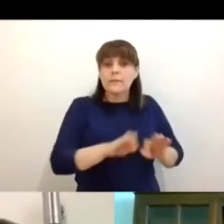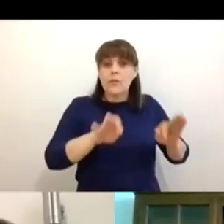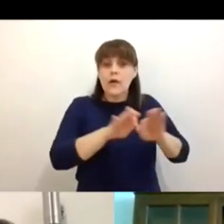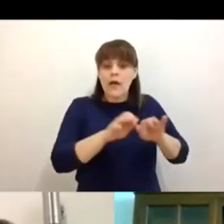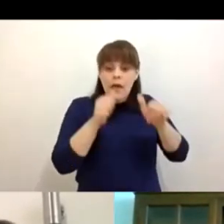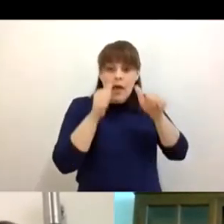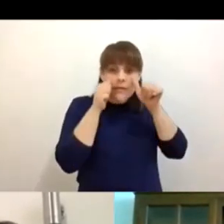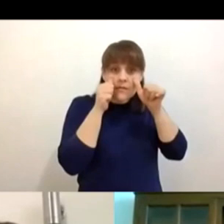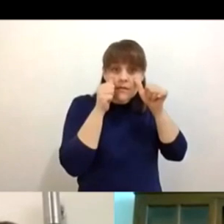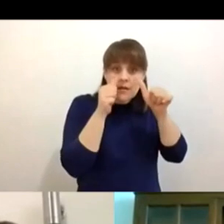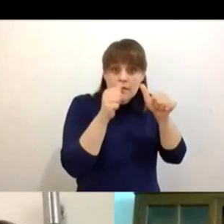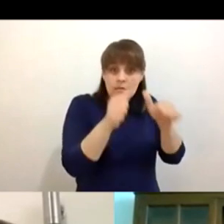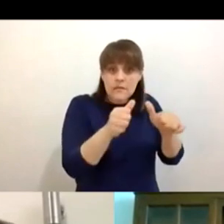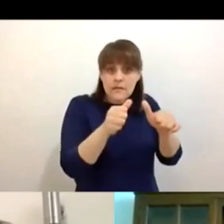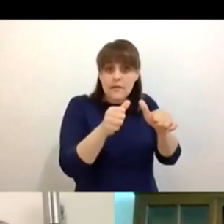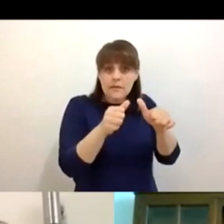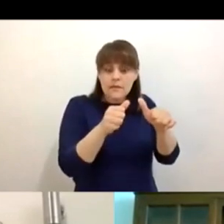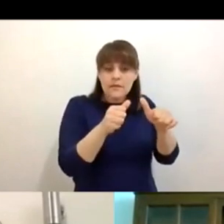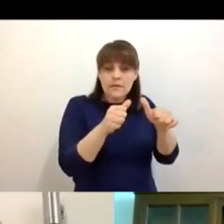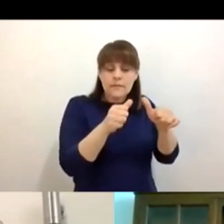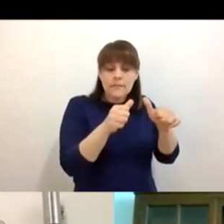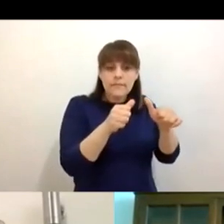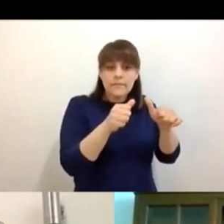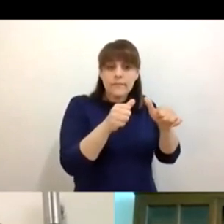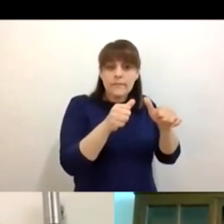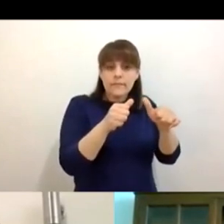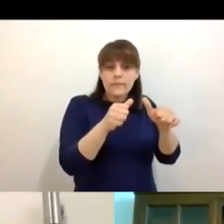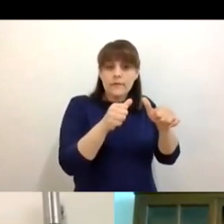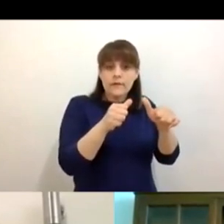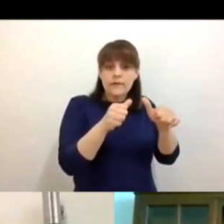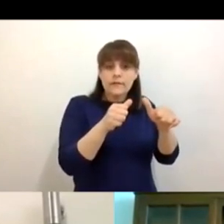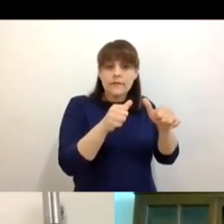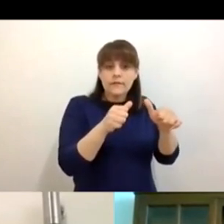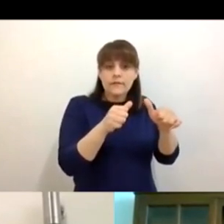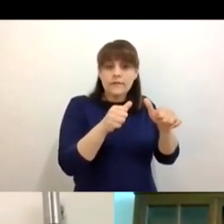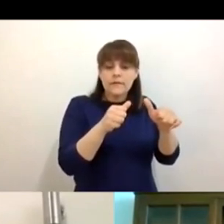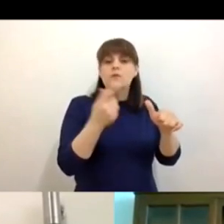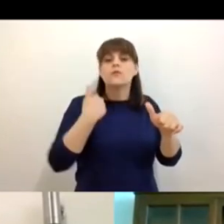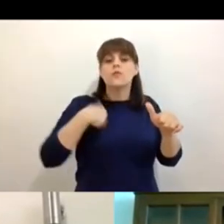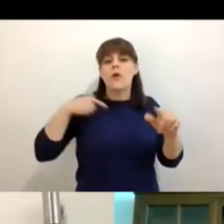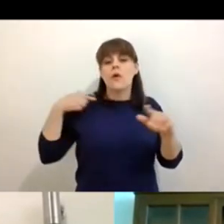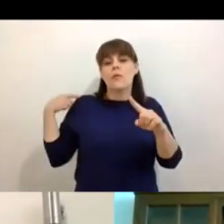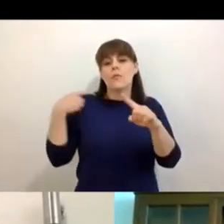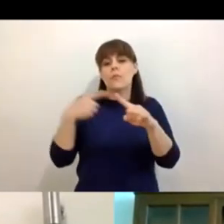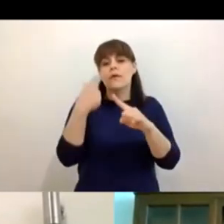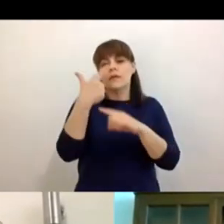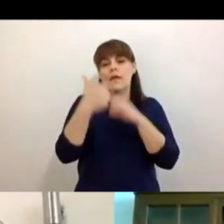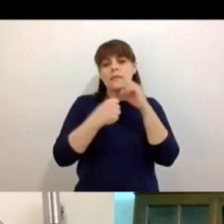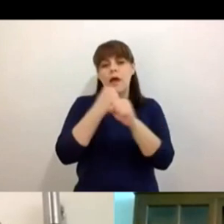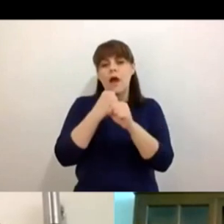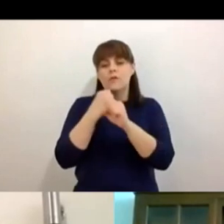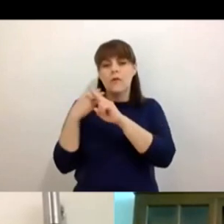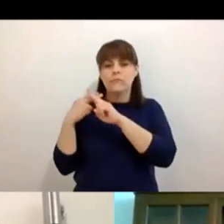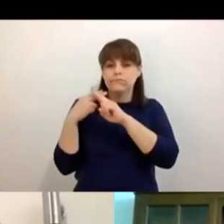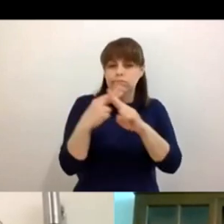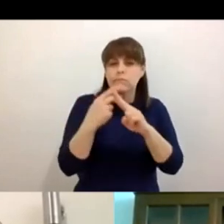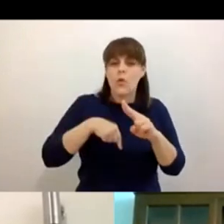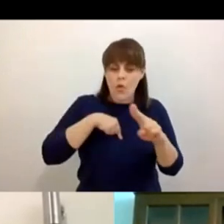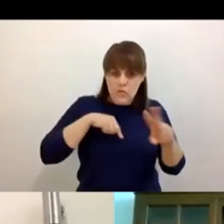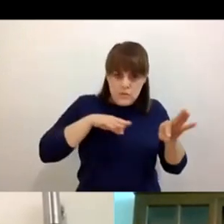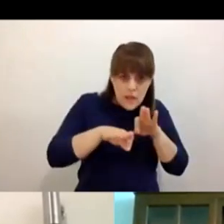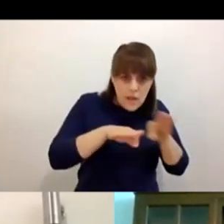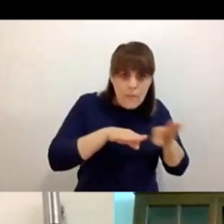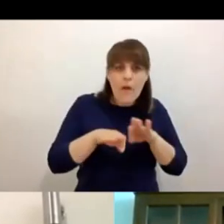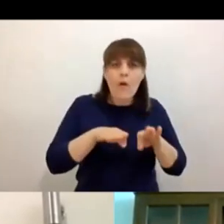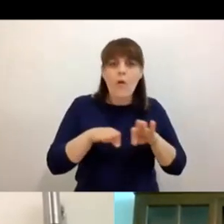tal. Algo de la experiencia que tenemos en Reinserta a lo largo de 7 años de trabajo con adolescentes en conflicto con la ley que tienen delitos graves.